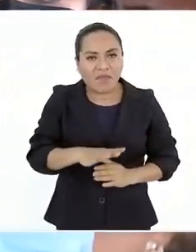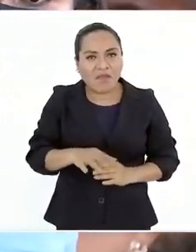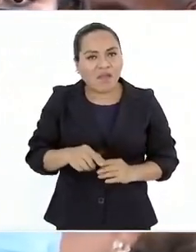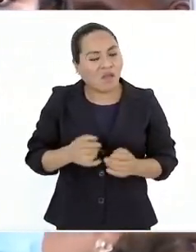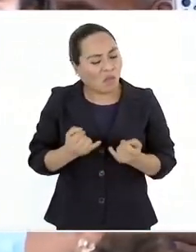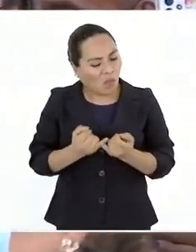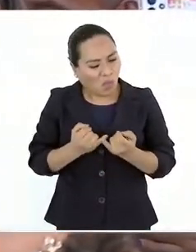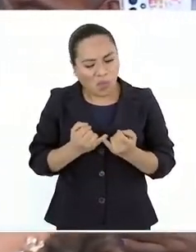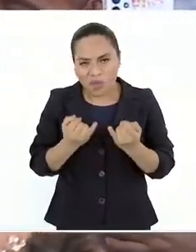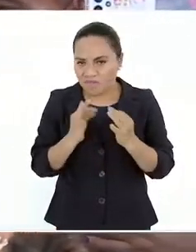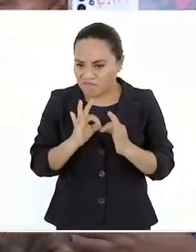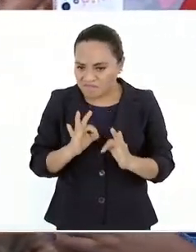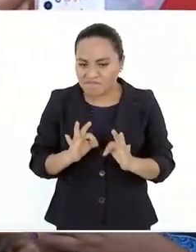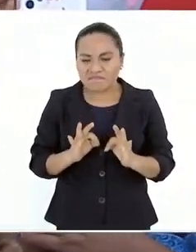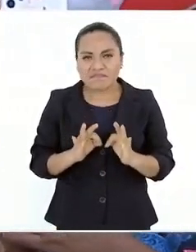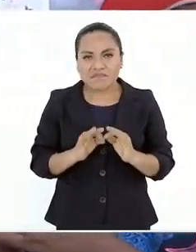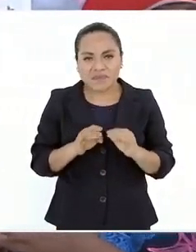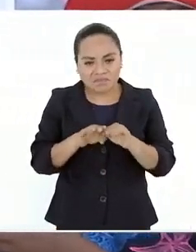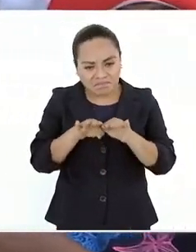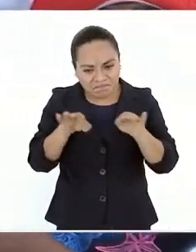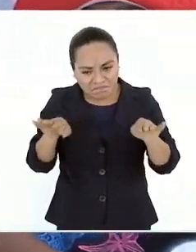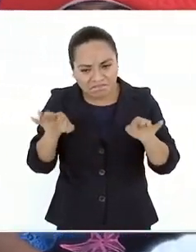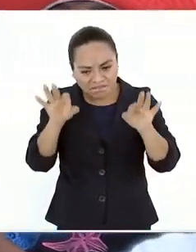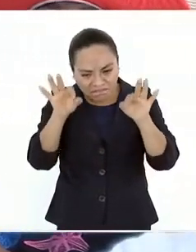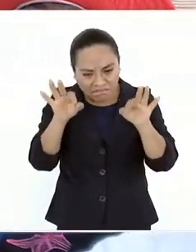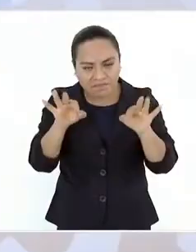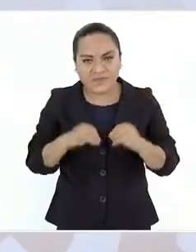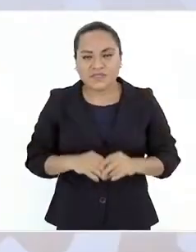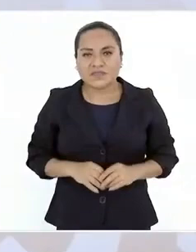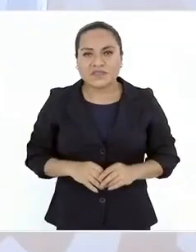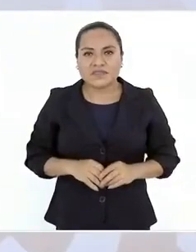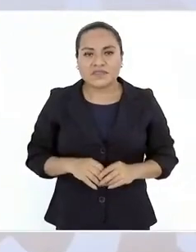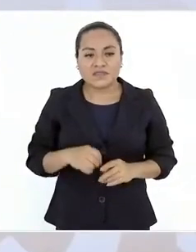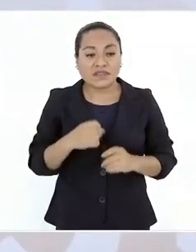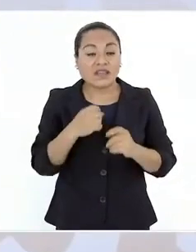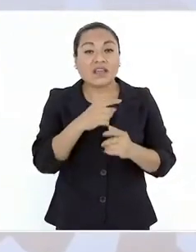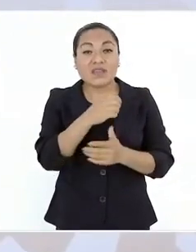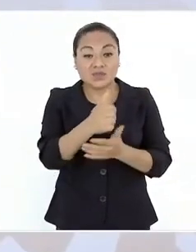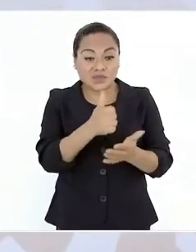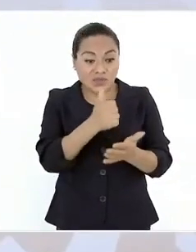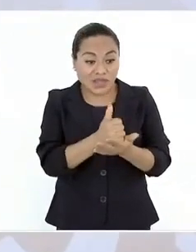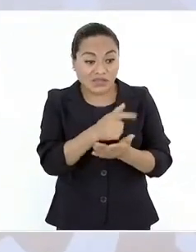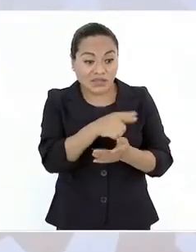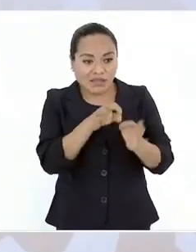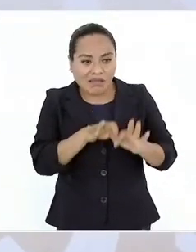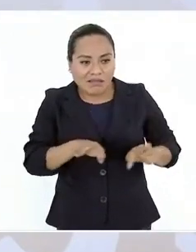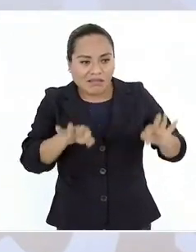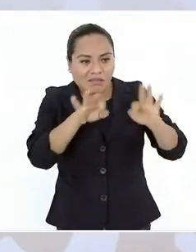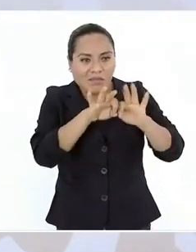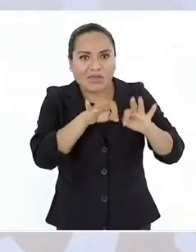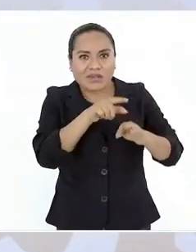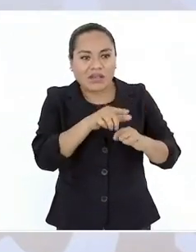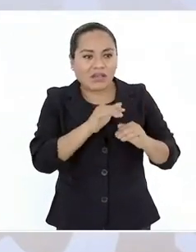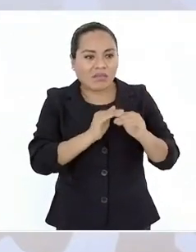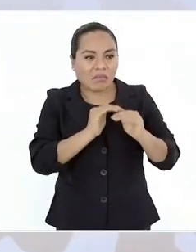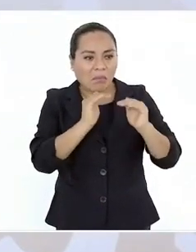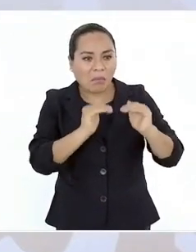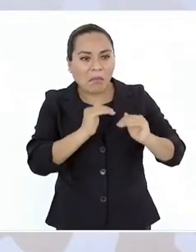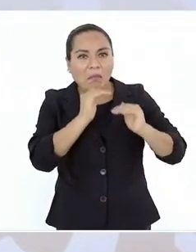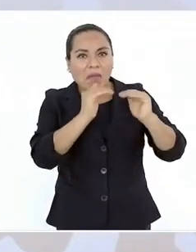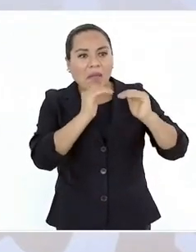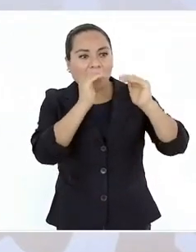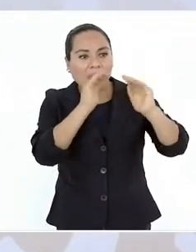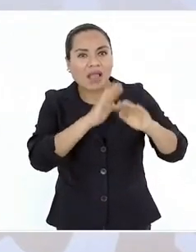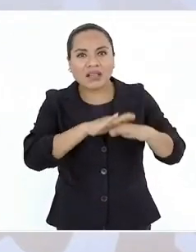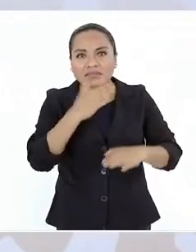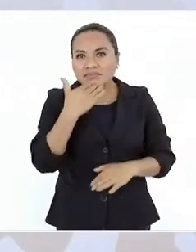horizontal. No queremos que nada más las grandes ciudades tengan crecimiento,